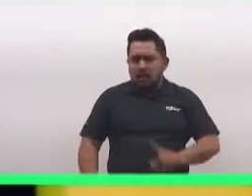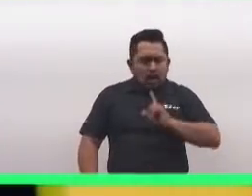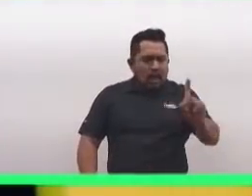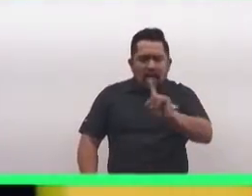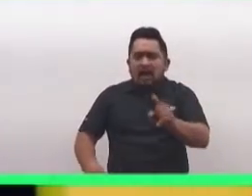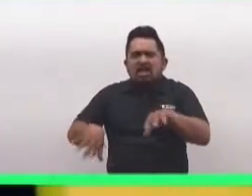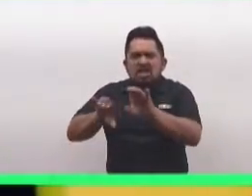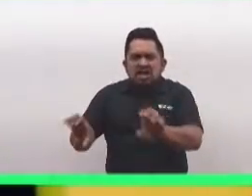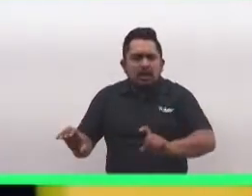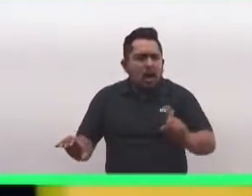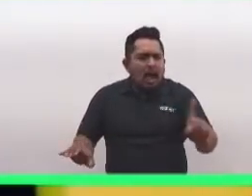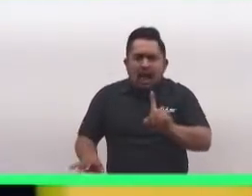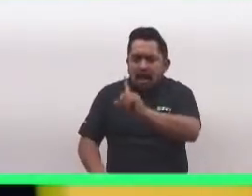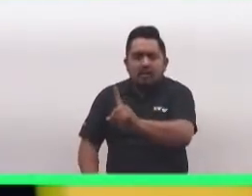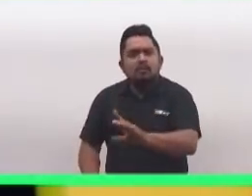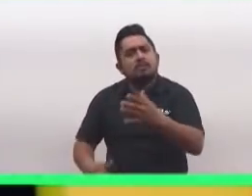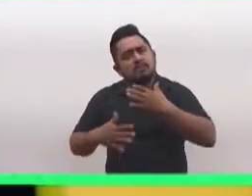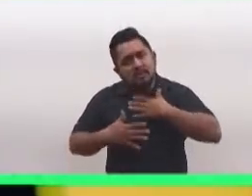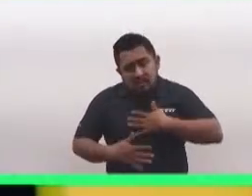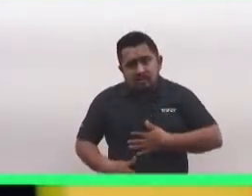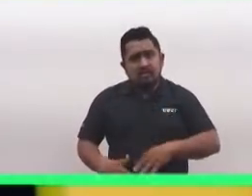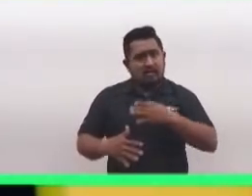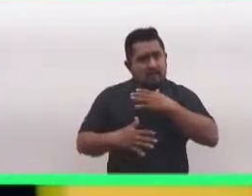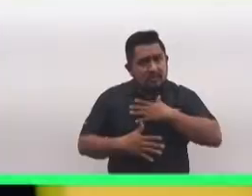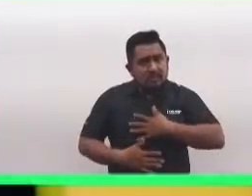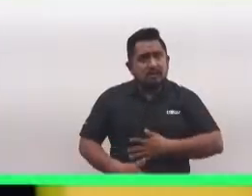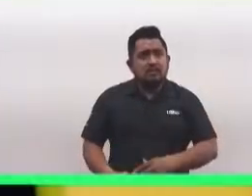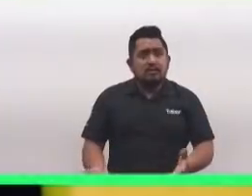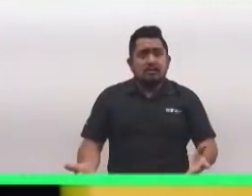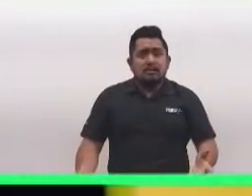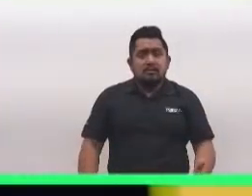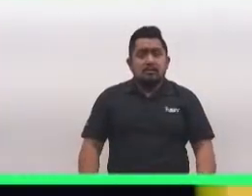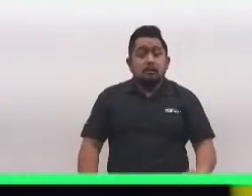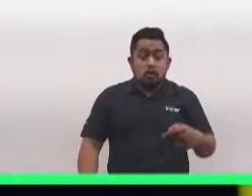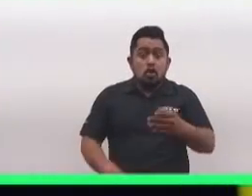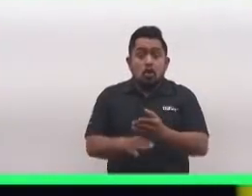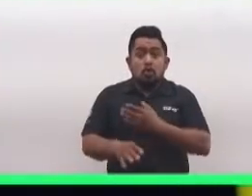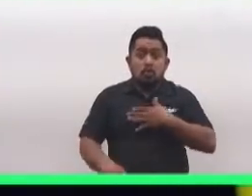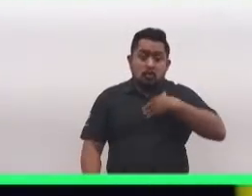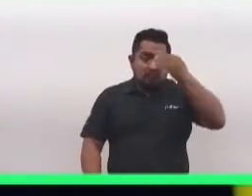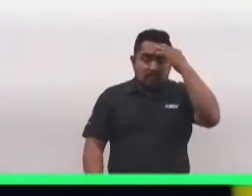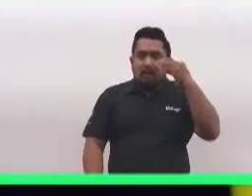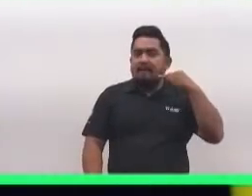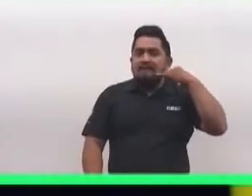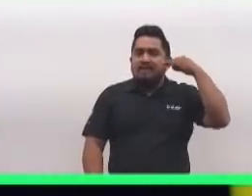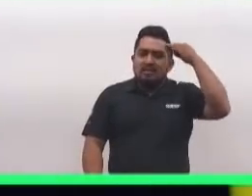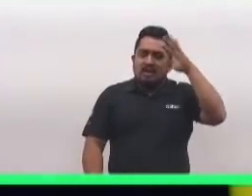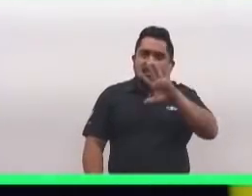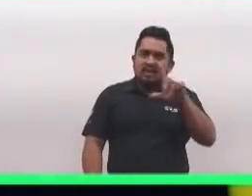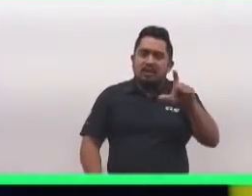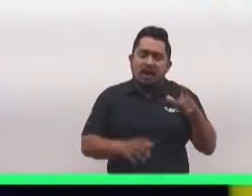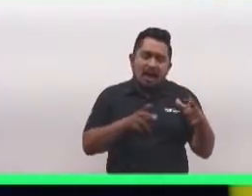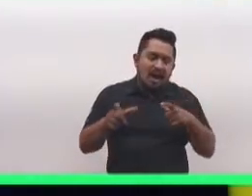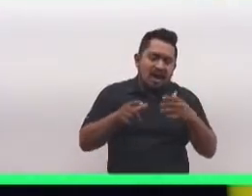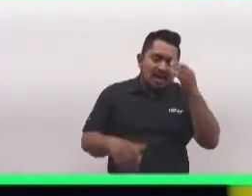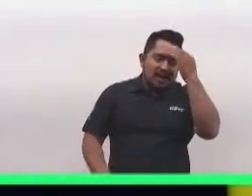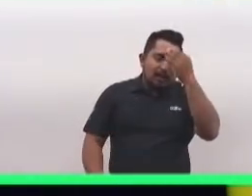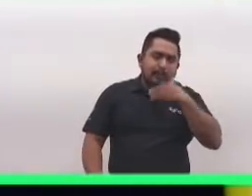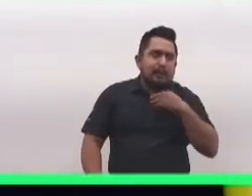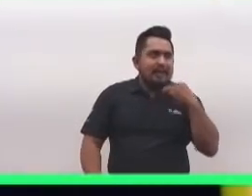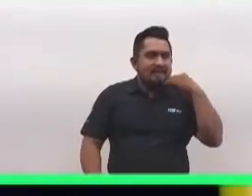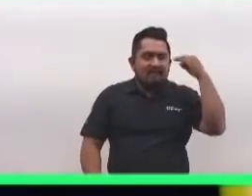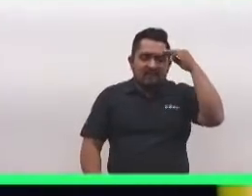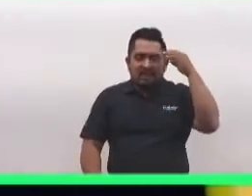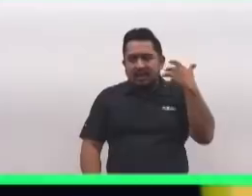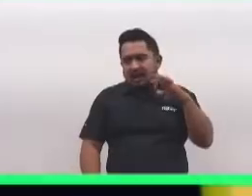y claro hoy lo digo porque tengo 53 dios es concejal más